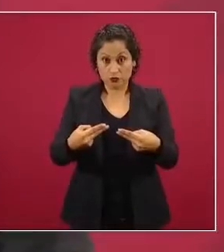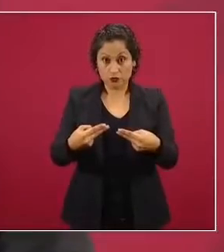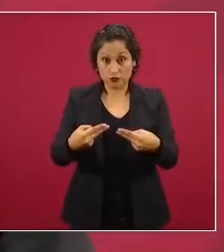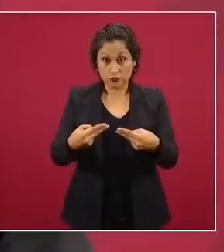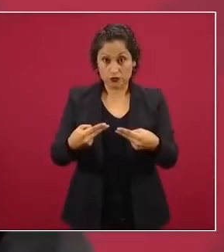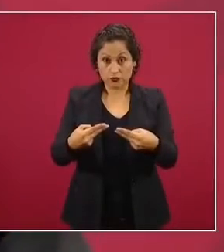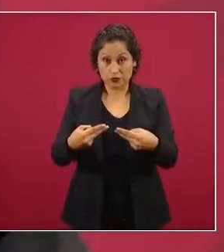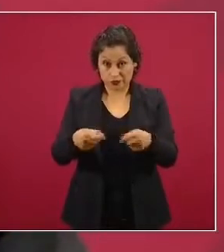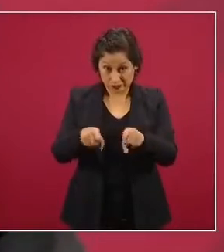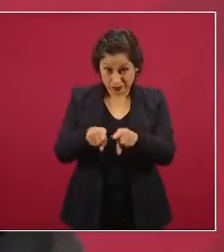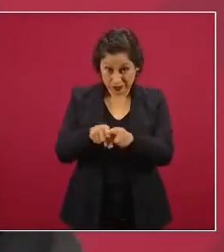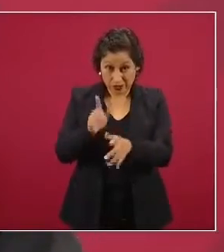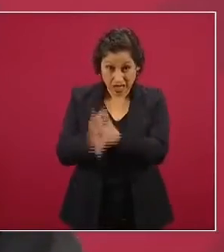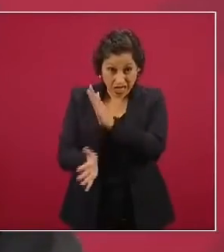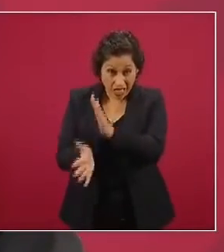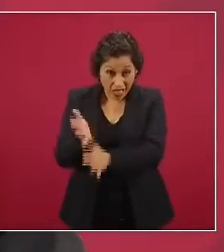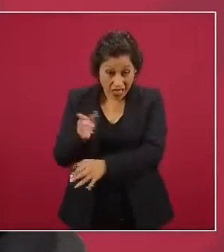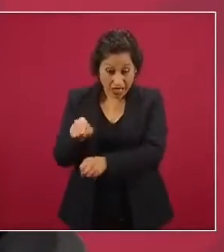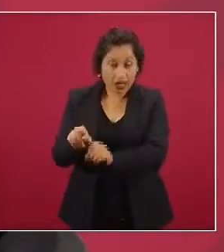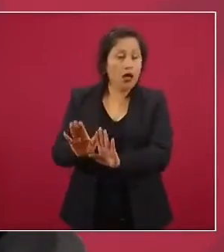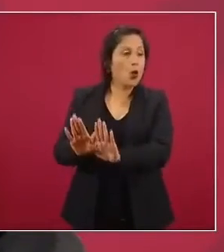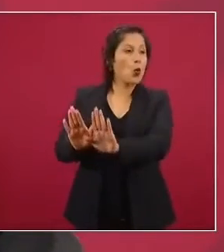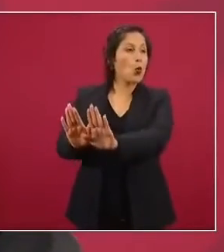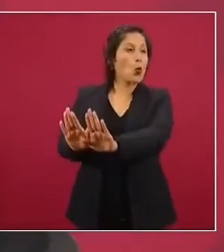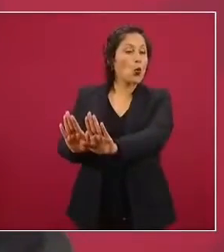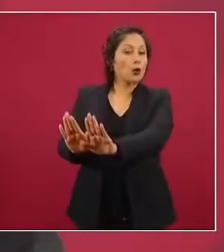¿Continuar con lo mismo?